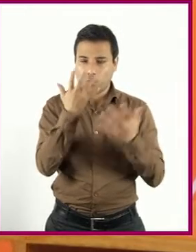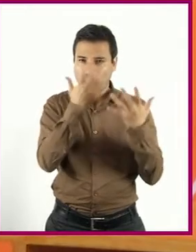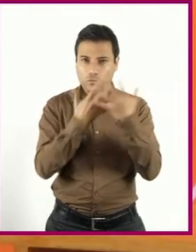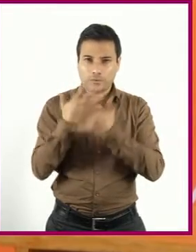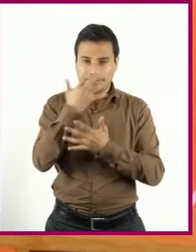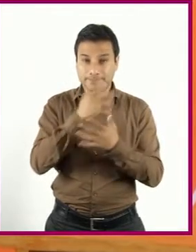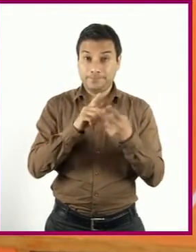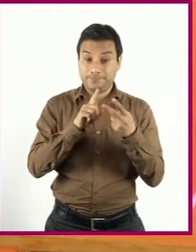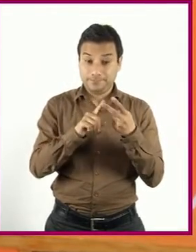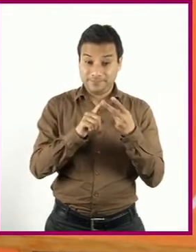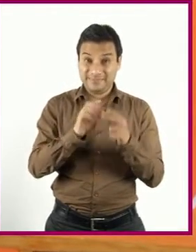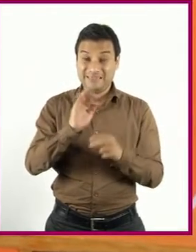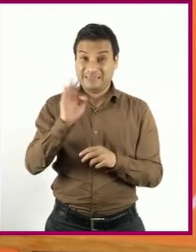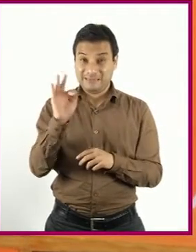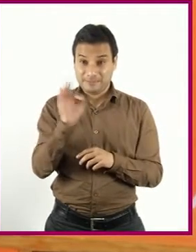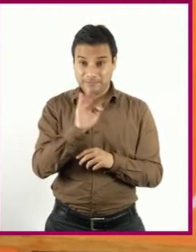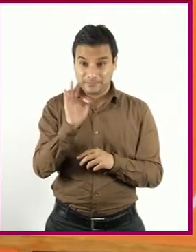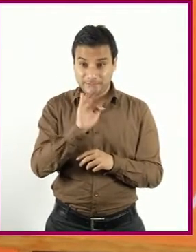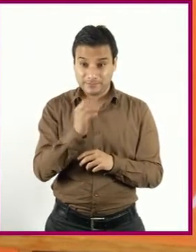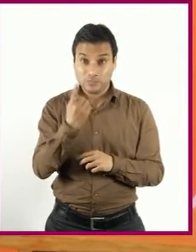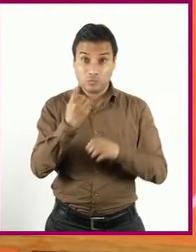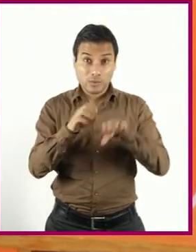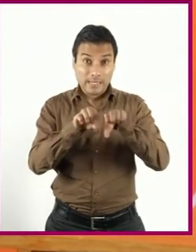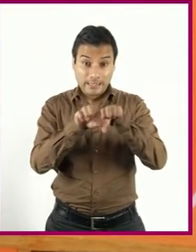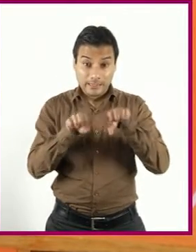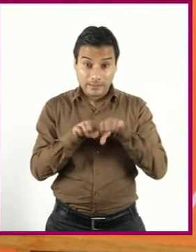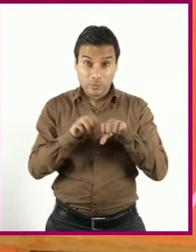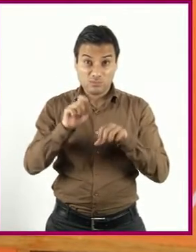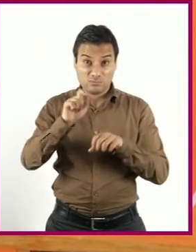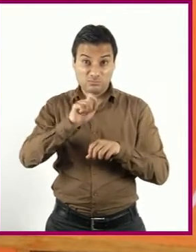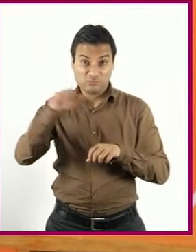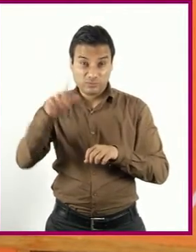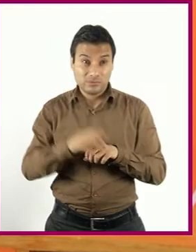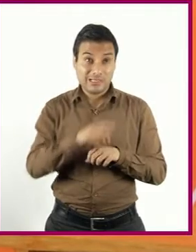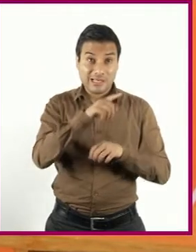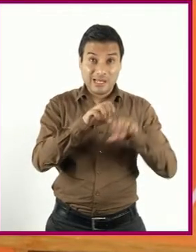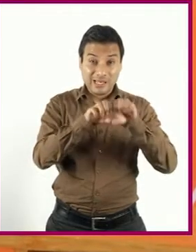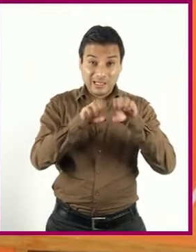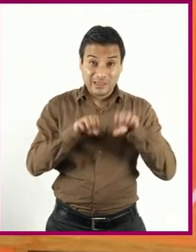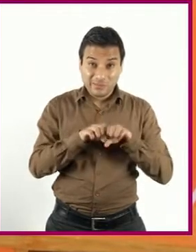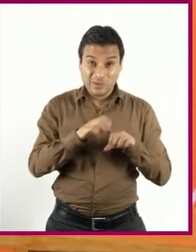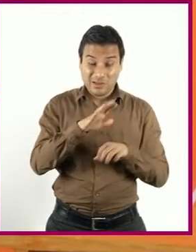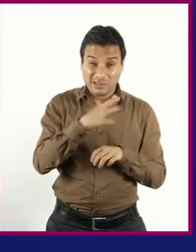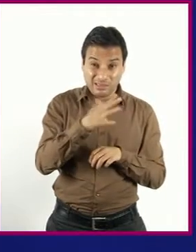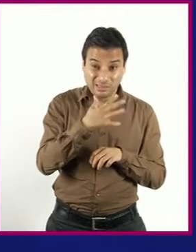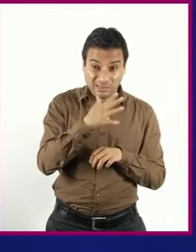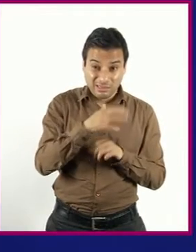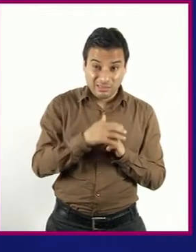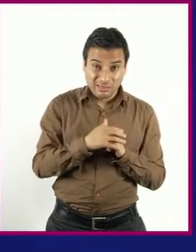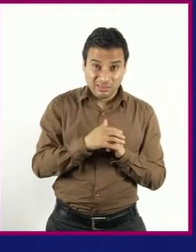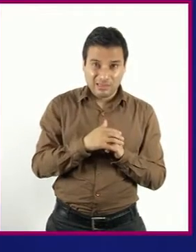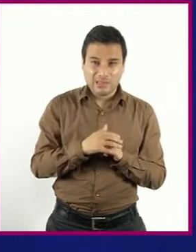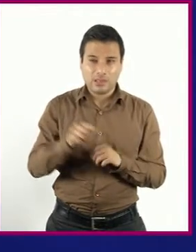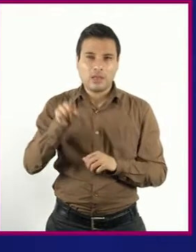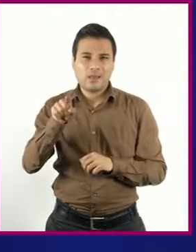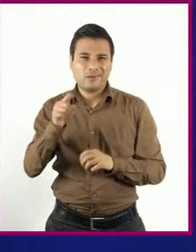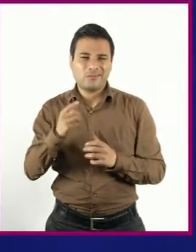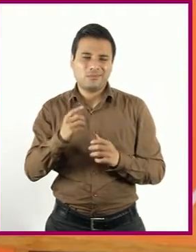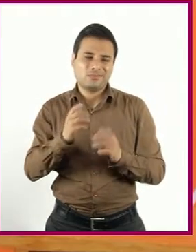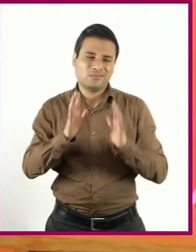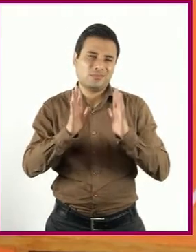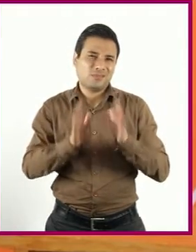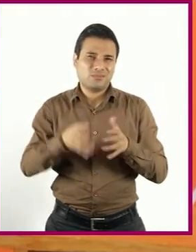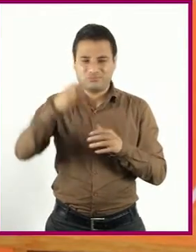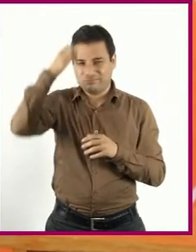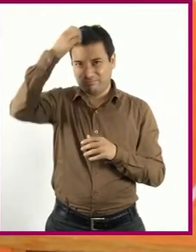es que si un equipo experto en este deporte va a disputar un partido con uno que nunca ha jugado, pues el primero tendría ventaja sobre el otro y